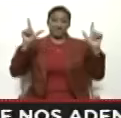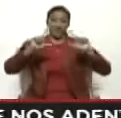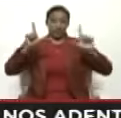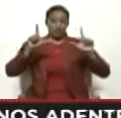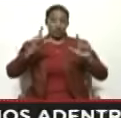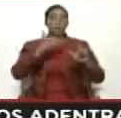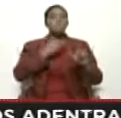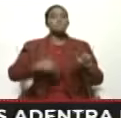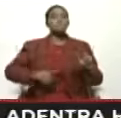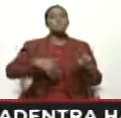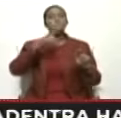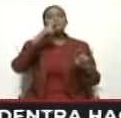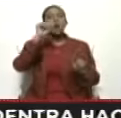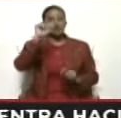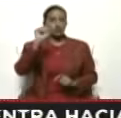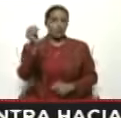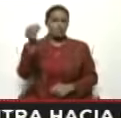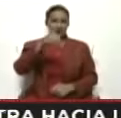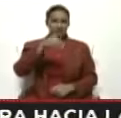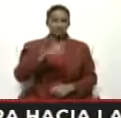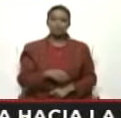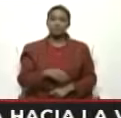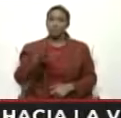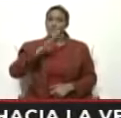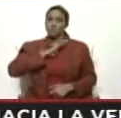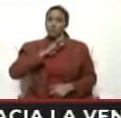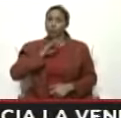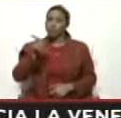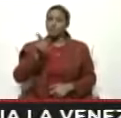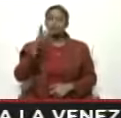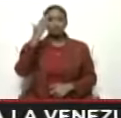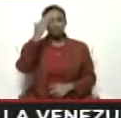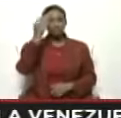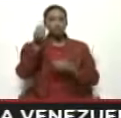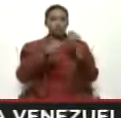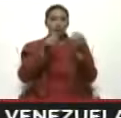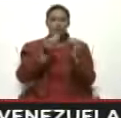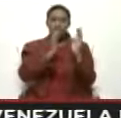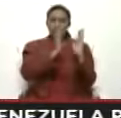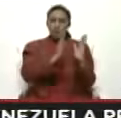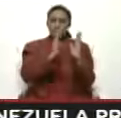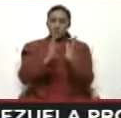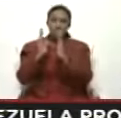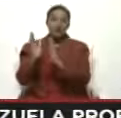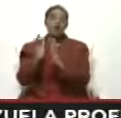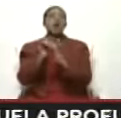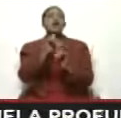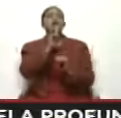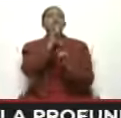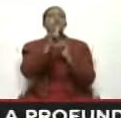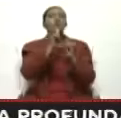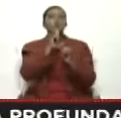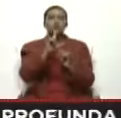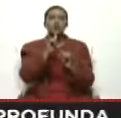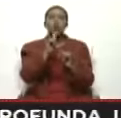tomado su propia dinámica de información, donde están las líneas de gobierno políticas para toda la